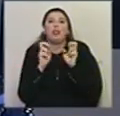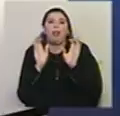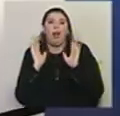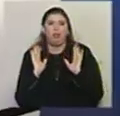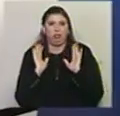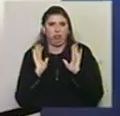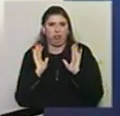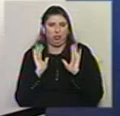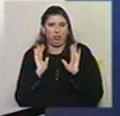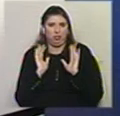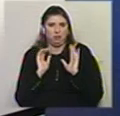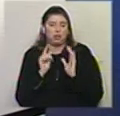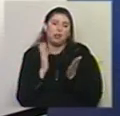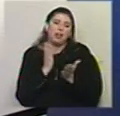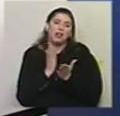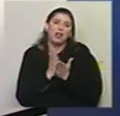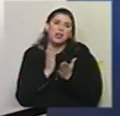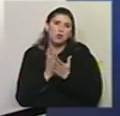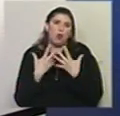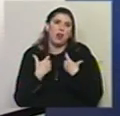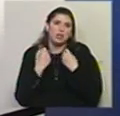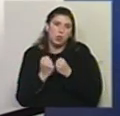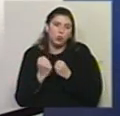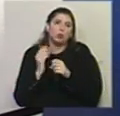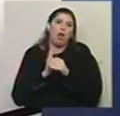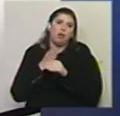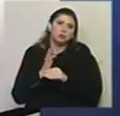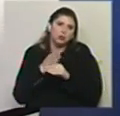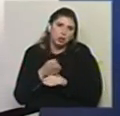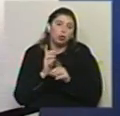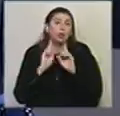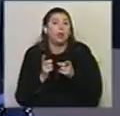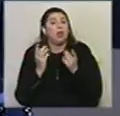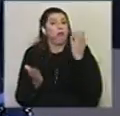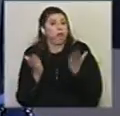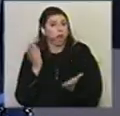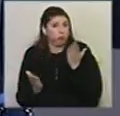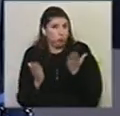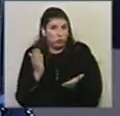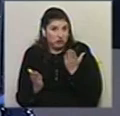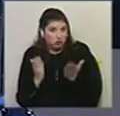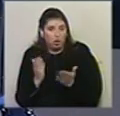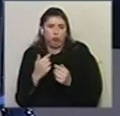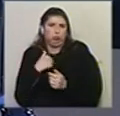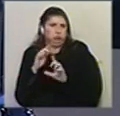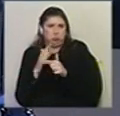más del derecho a la salud y del acceso y de cómo debe actuar la justicia, tema sobre el cual no tengo ni los